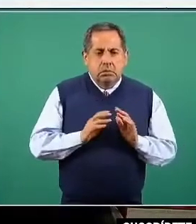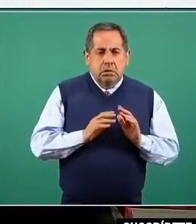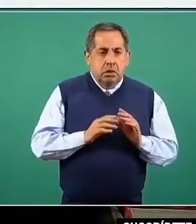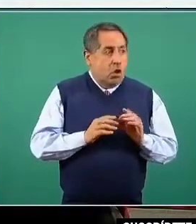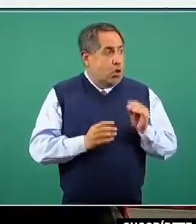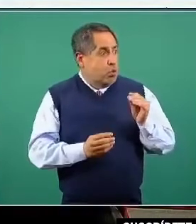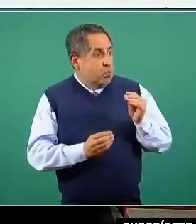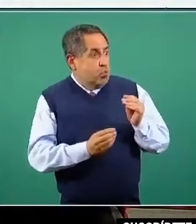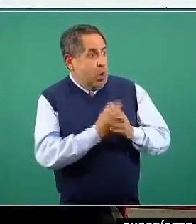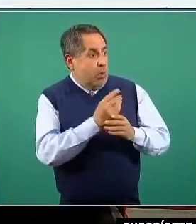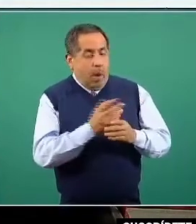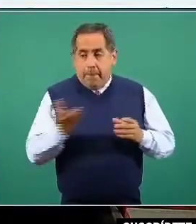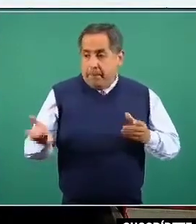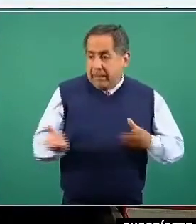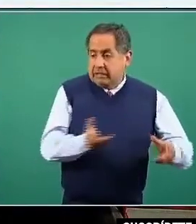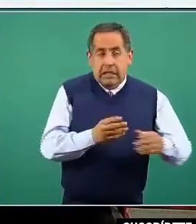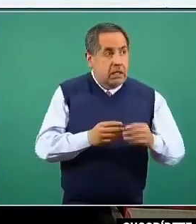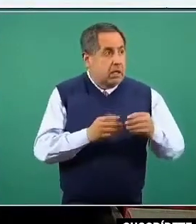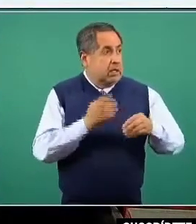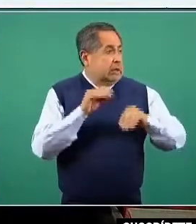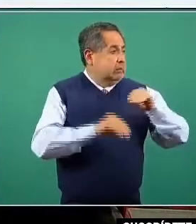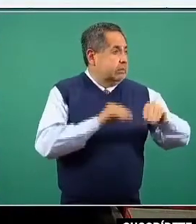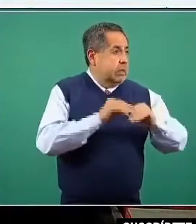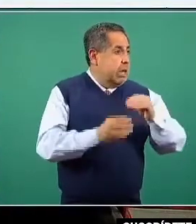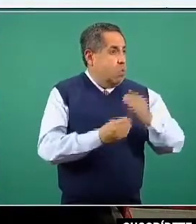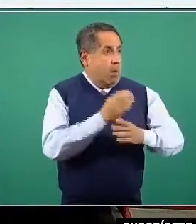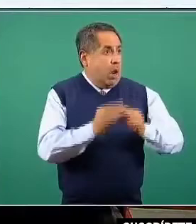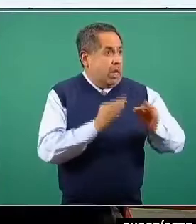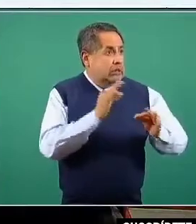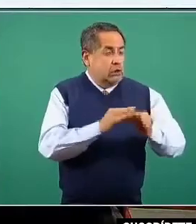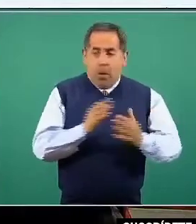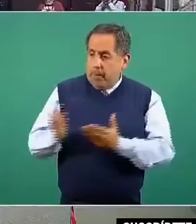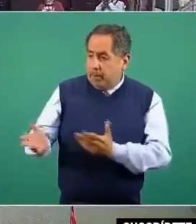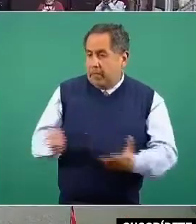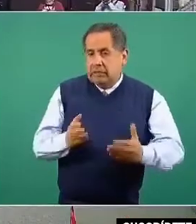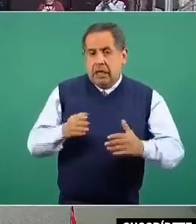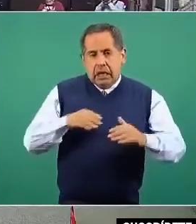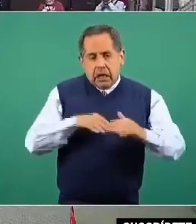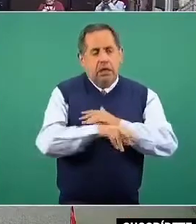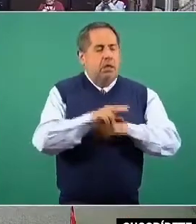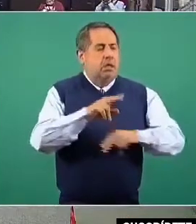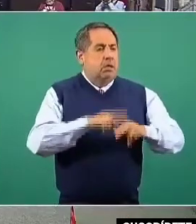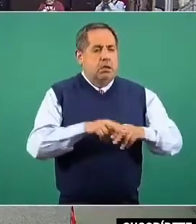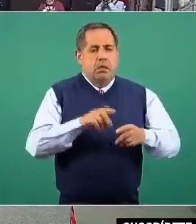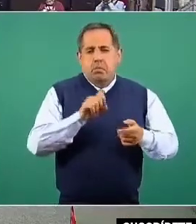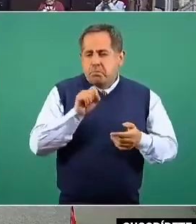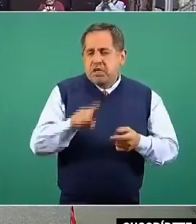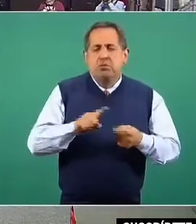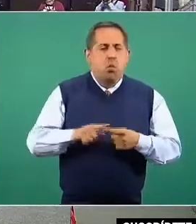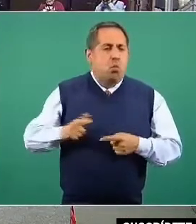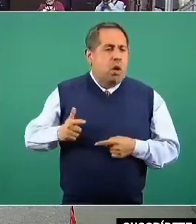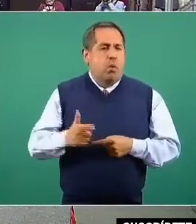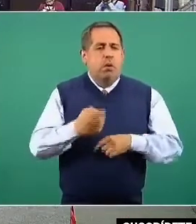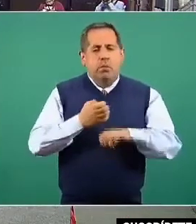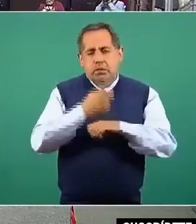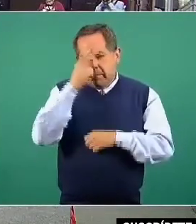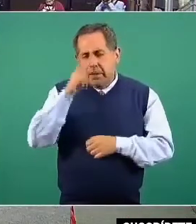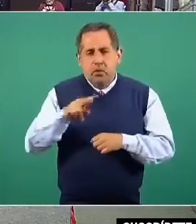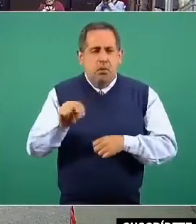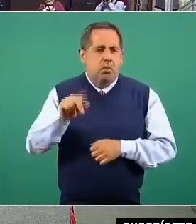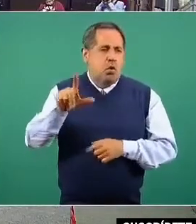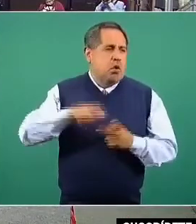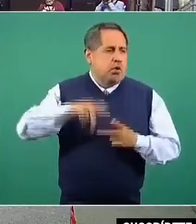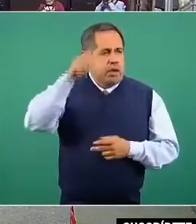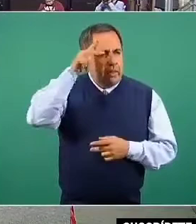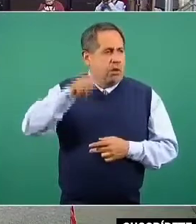nueva a través de la reconversión o la expansión. Y situaciones similares de seguro encontramos en Guanajuato, Estado de México, Nuevo León,